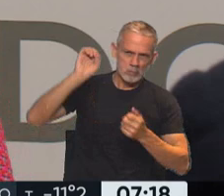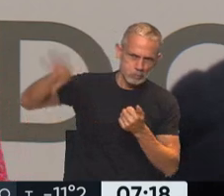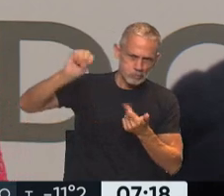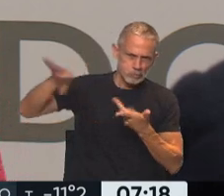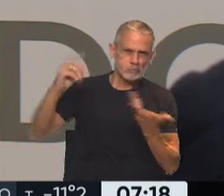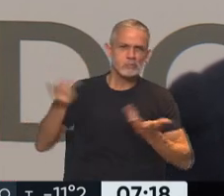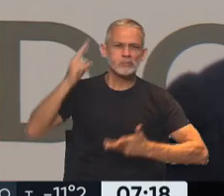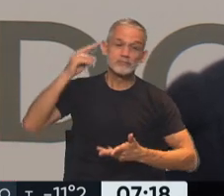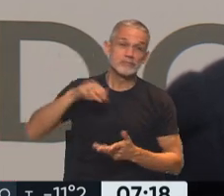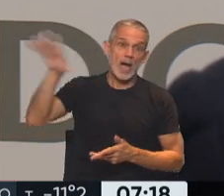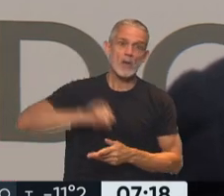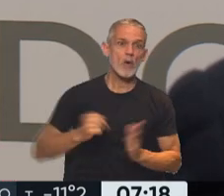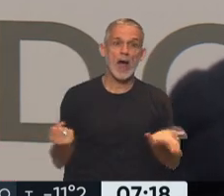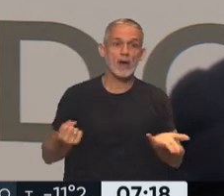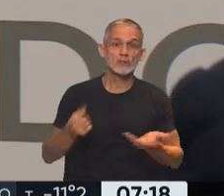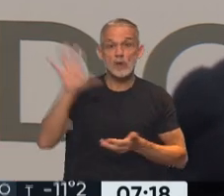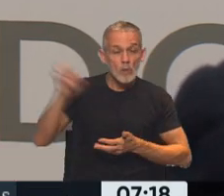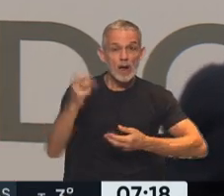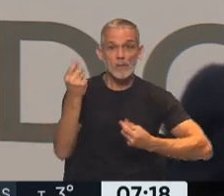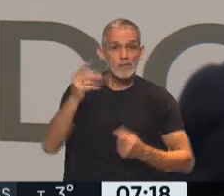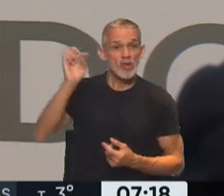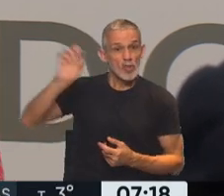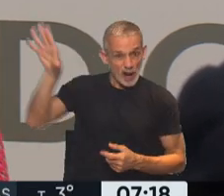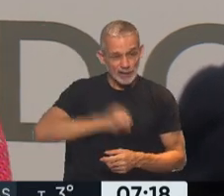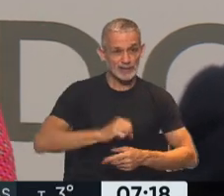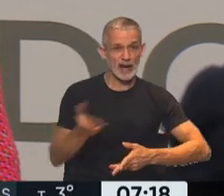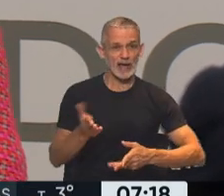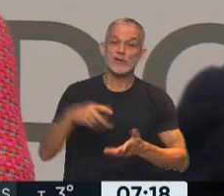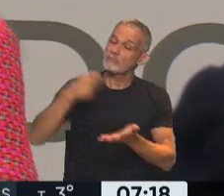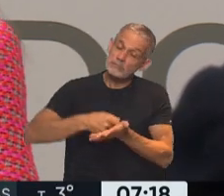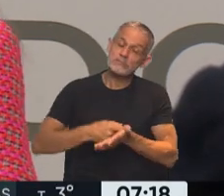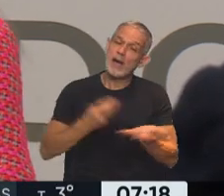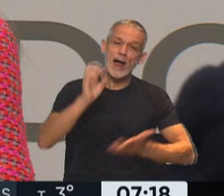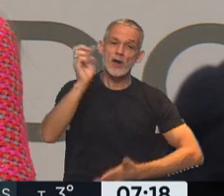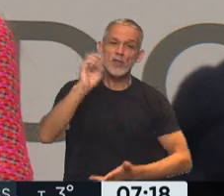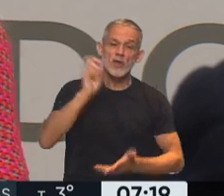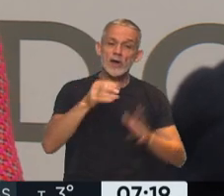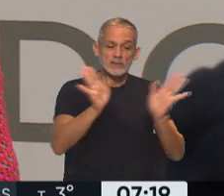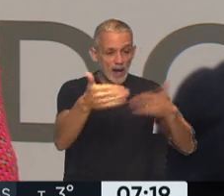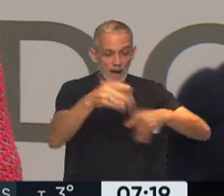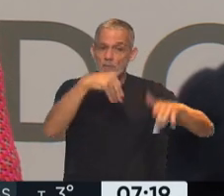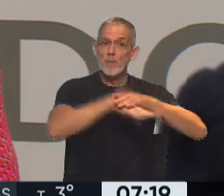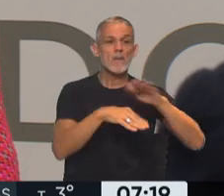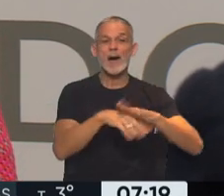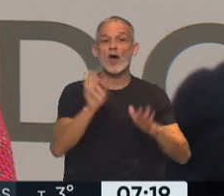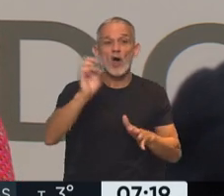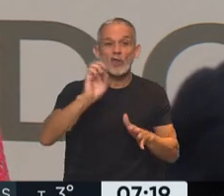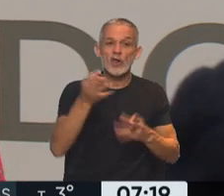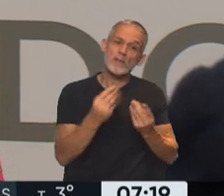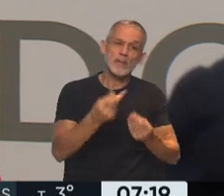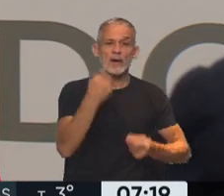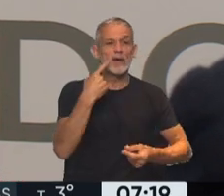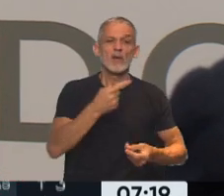hay que ir a buscarlos hay que ir a buscarlos y hacerles pagar en dólares en una cuenta en dólares para poder juntar el dinero